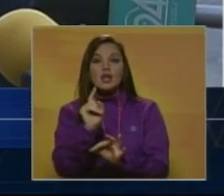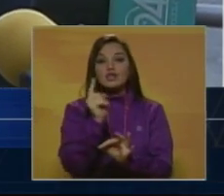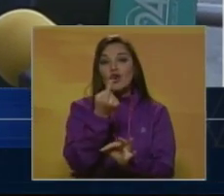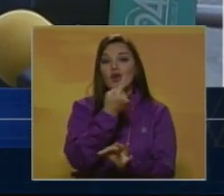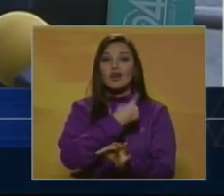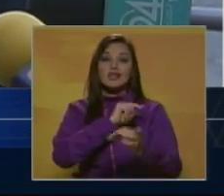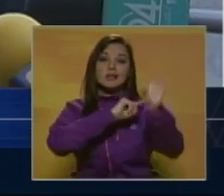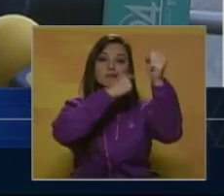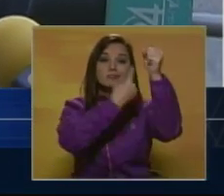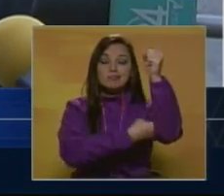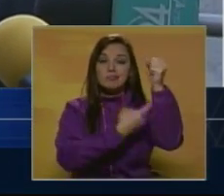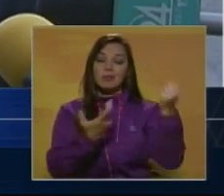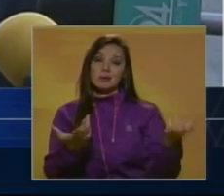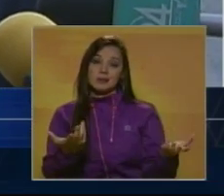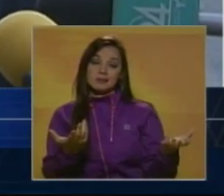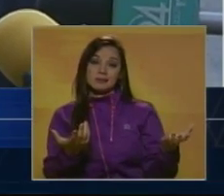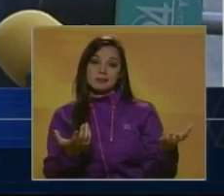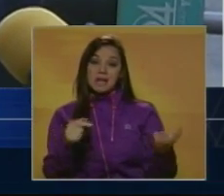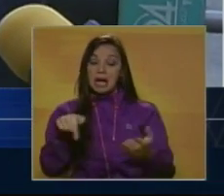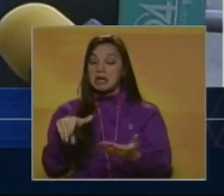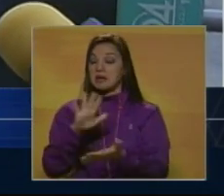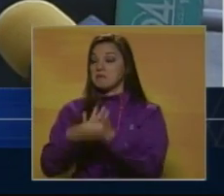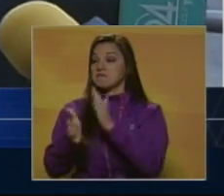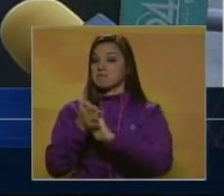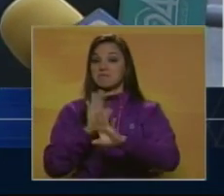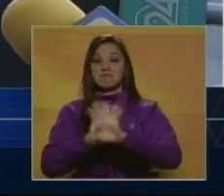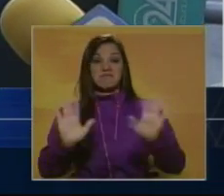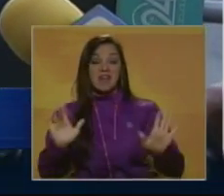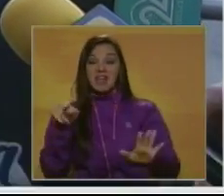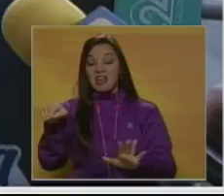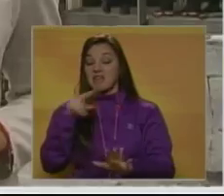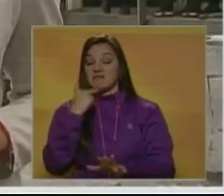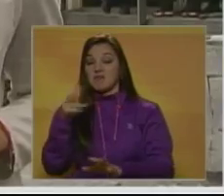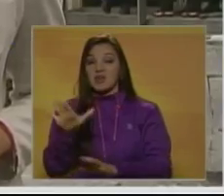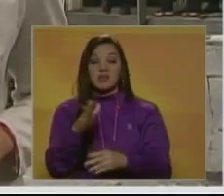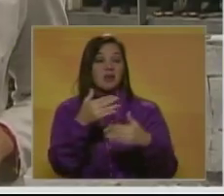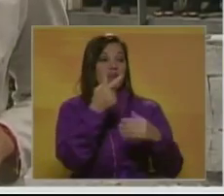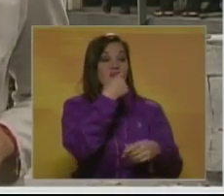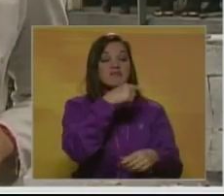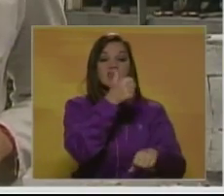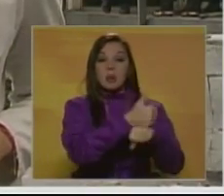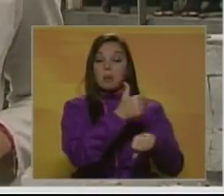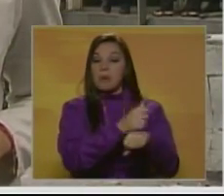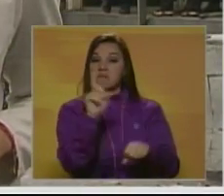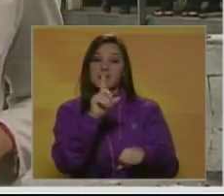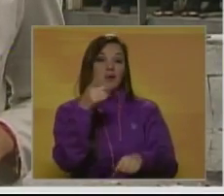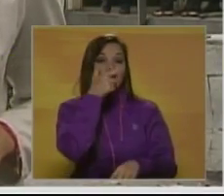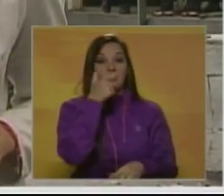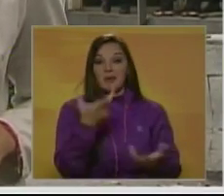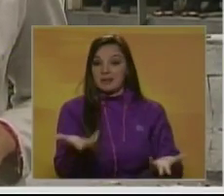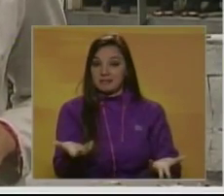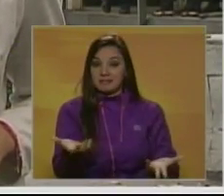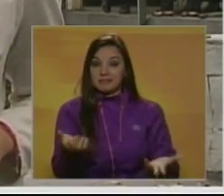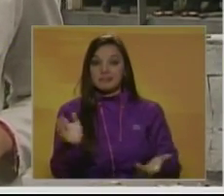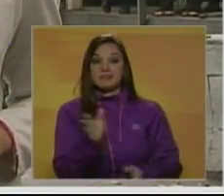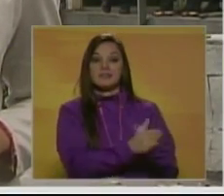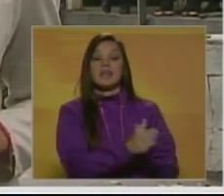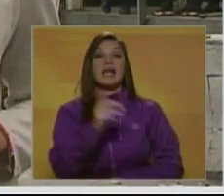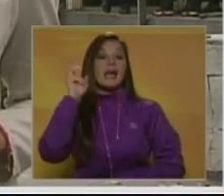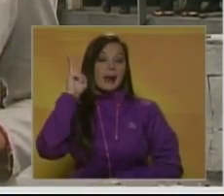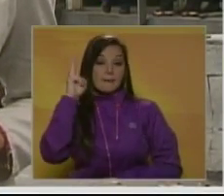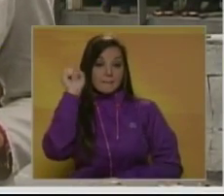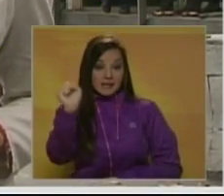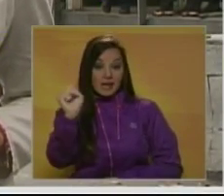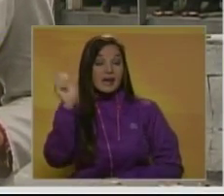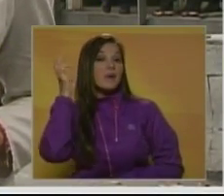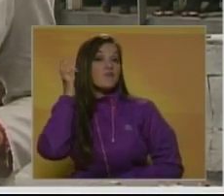que tiene influencia, si no, todo queda así. Impune, él va a quedar impune, eso seguro. En el sector Pablo VI de Petare, Ruth Carolina Navarro, de